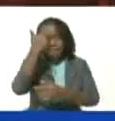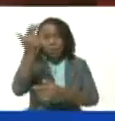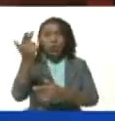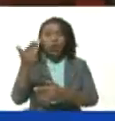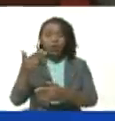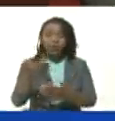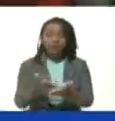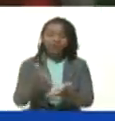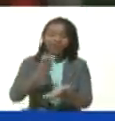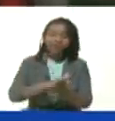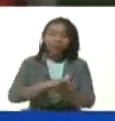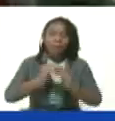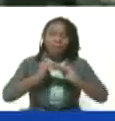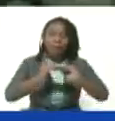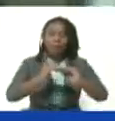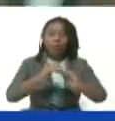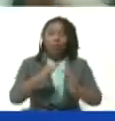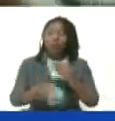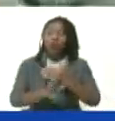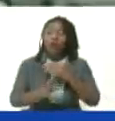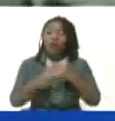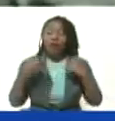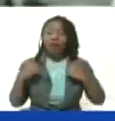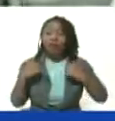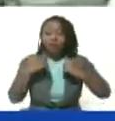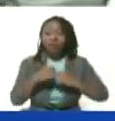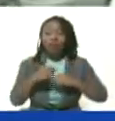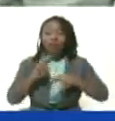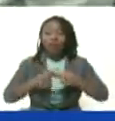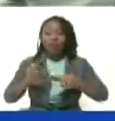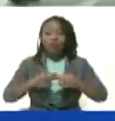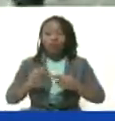piso, todavía con su morralito de niño,